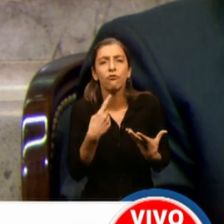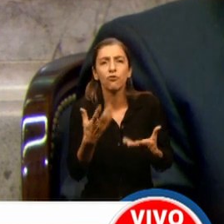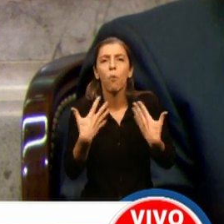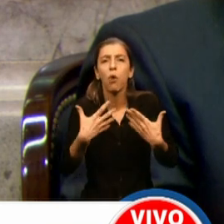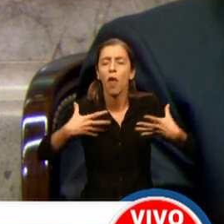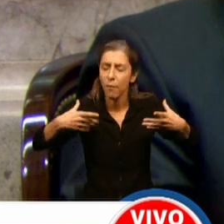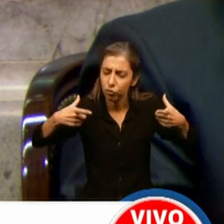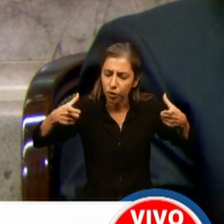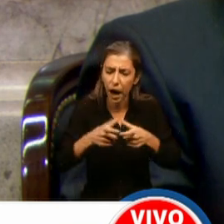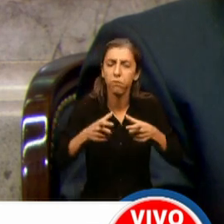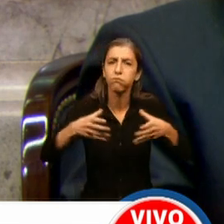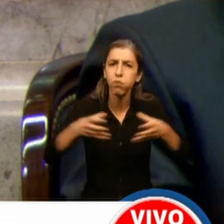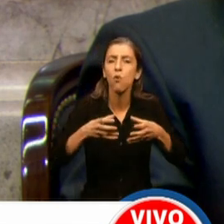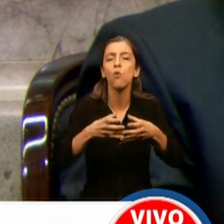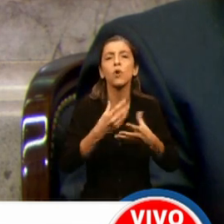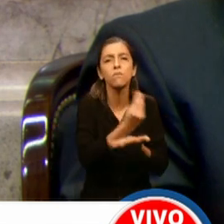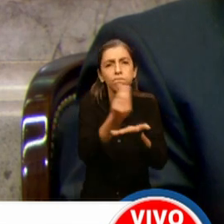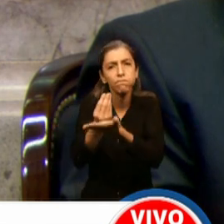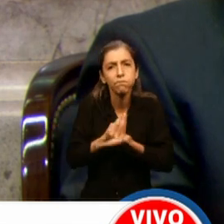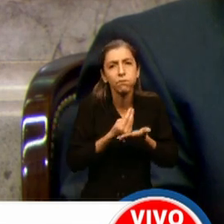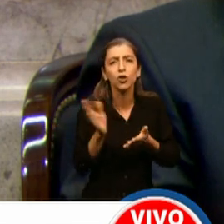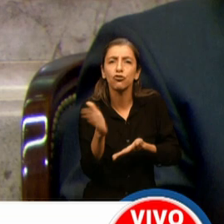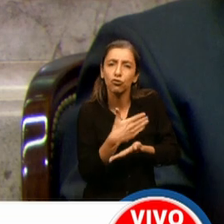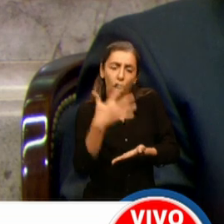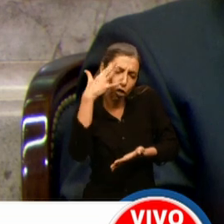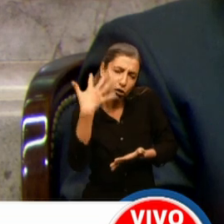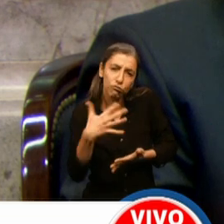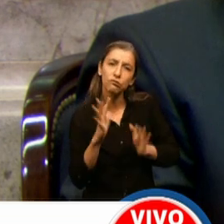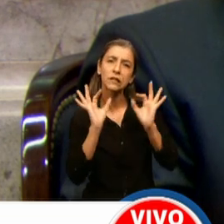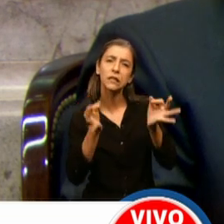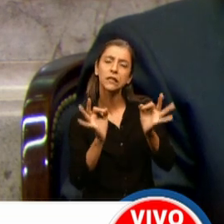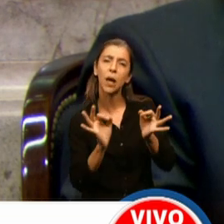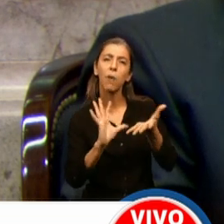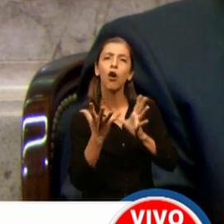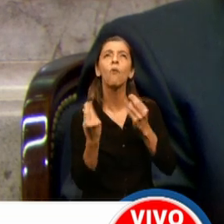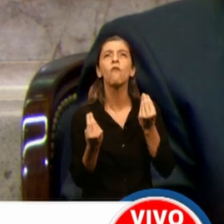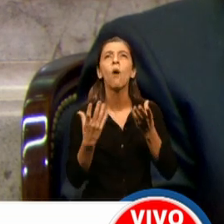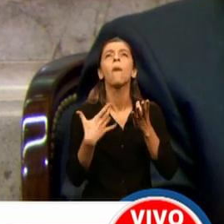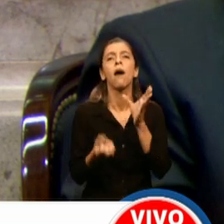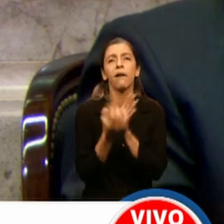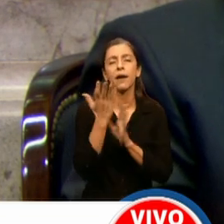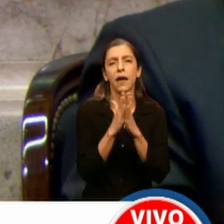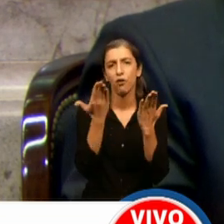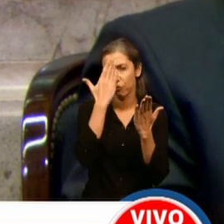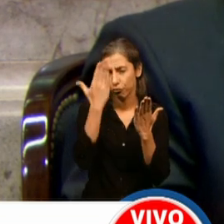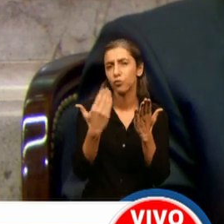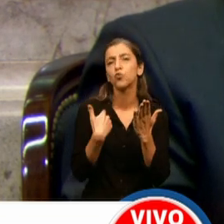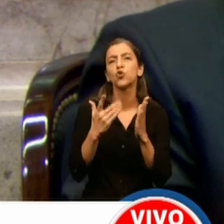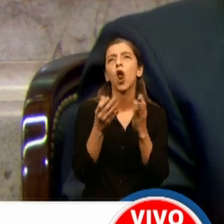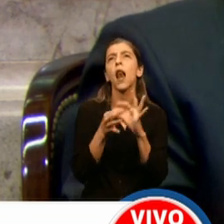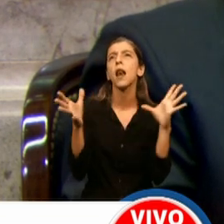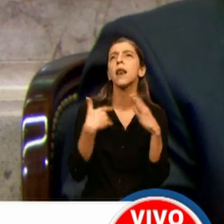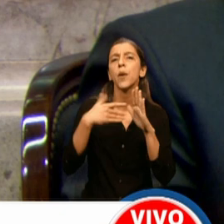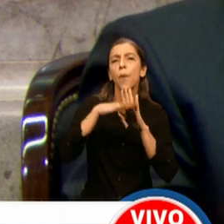y con qué compuesto de sabios virtuosos formen una constitución libre dicten sabias leyes y